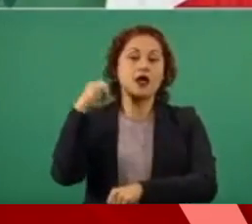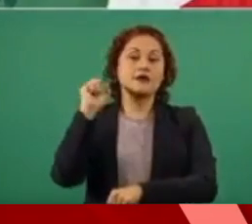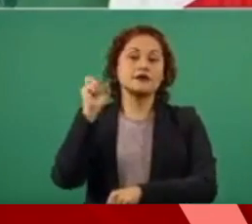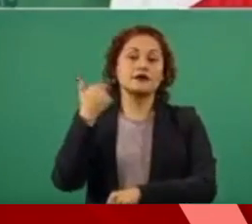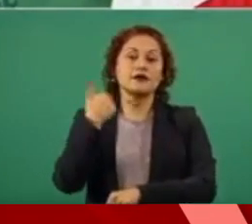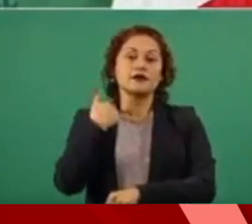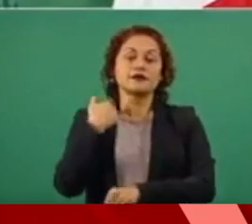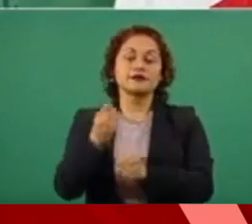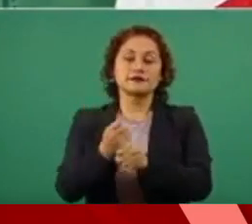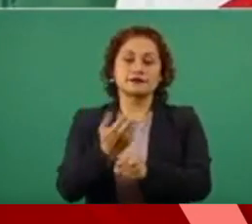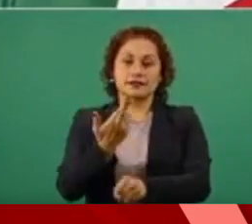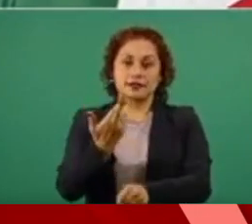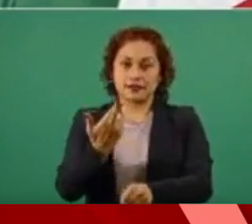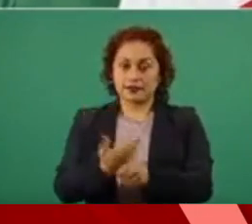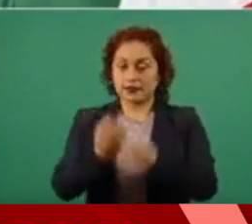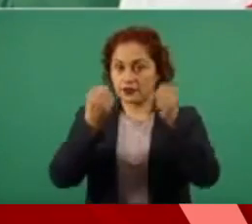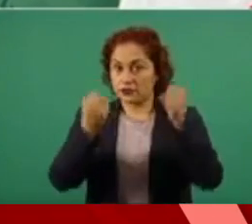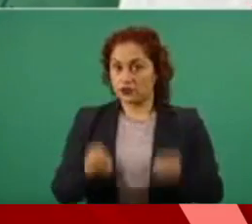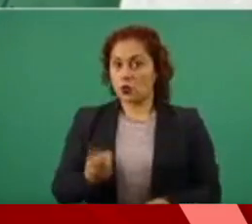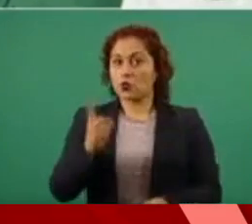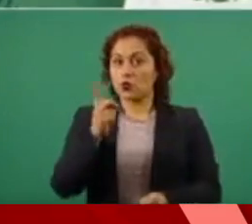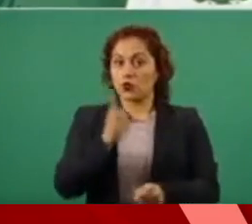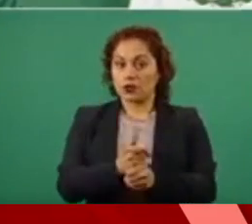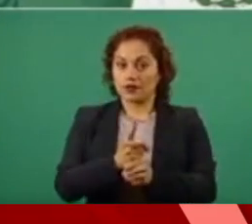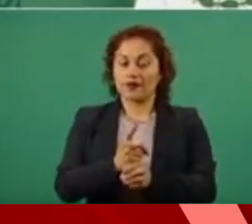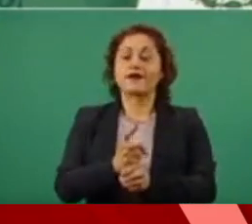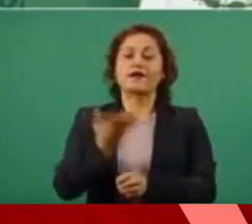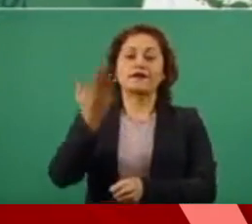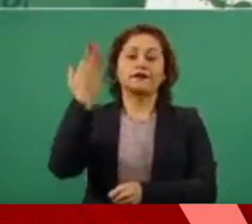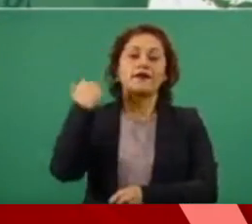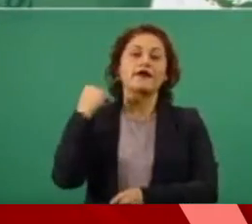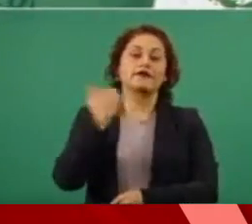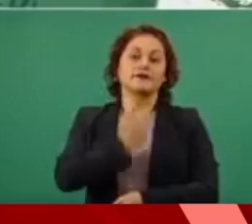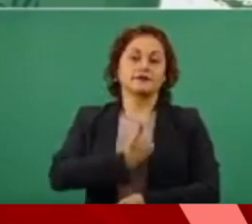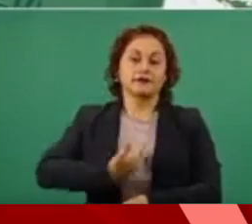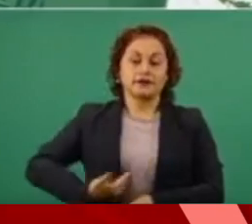Seguridad Pública durante el gobierno de Calderón,